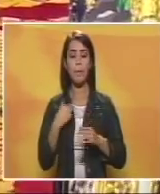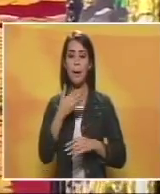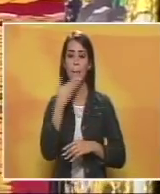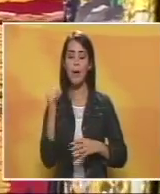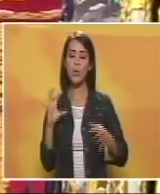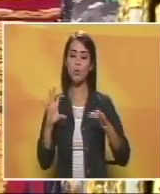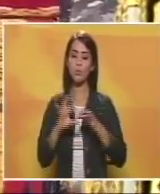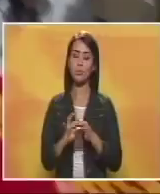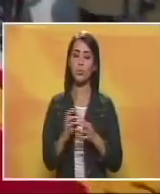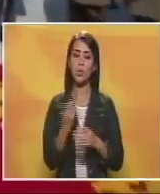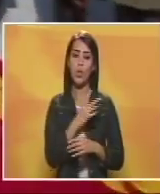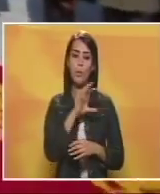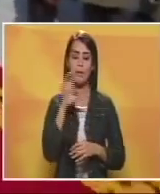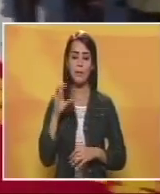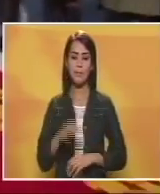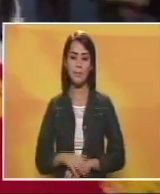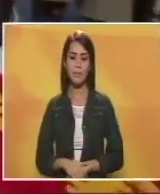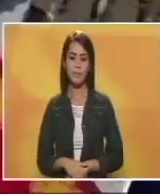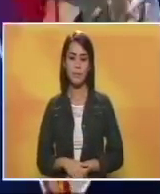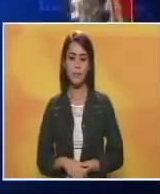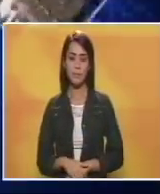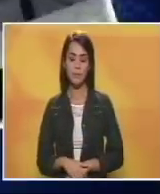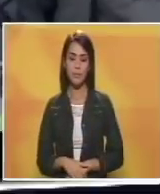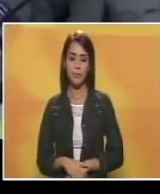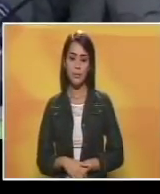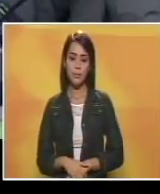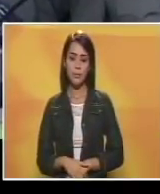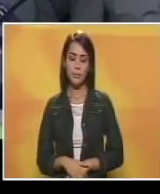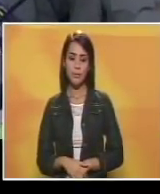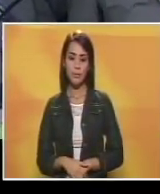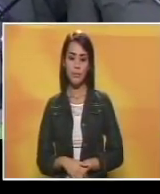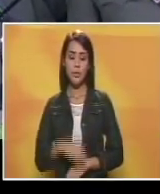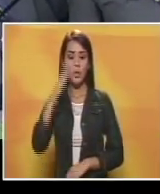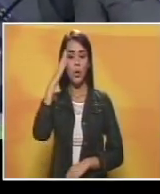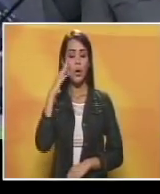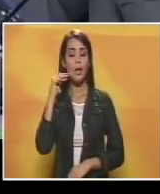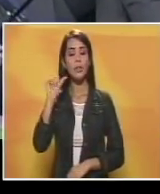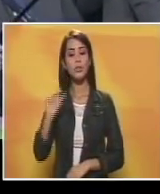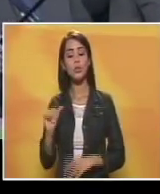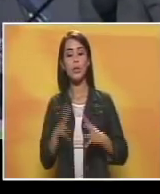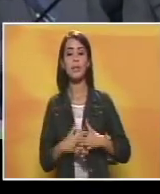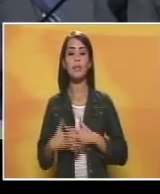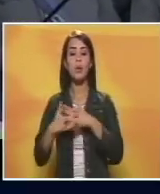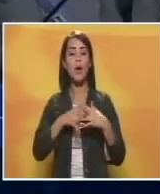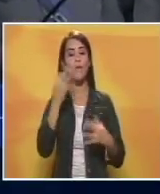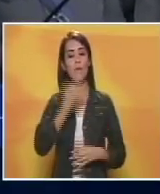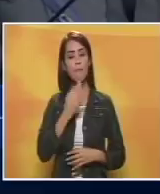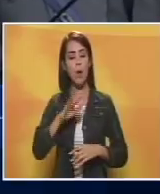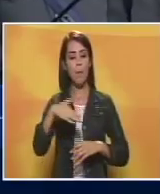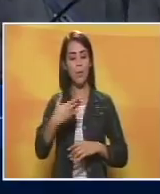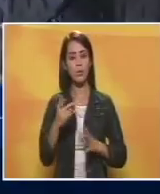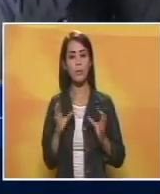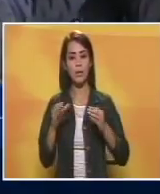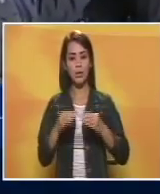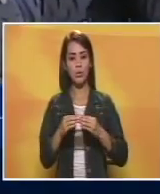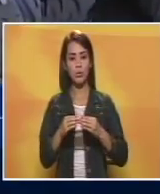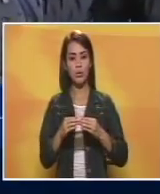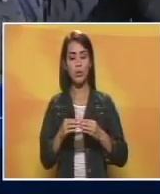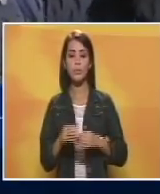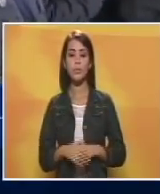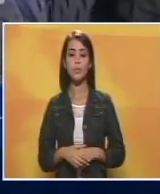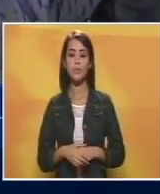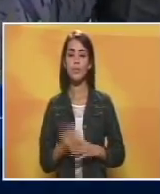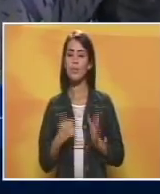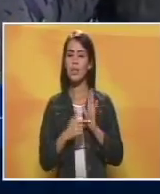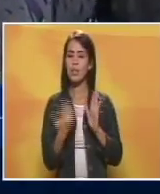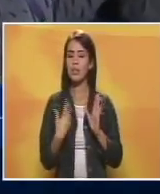los lazos de los países vecinos. Corea del Sur y Estados Unidos afirmaron que las próximas cumbres con Pyongyang